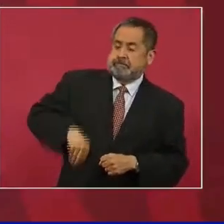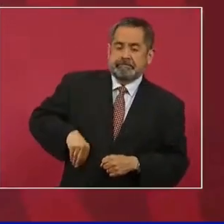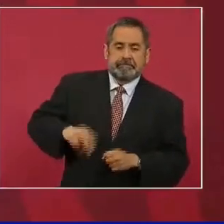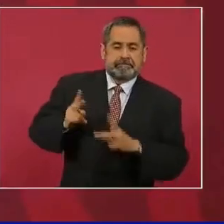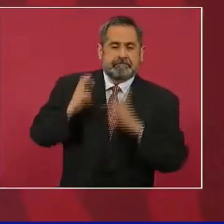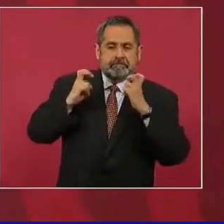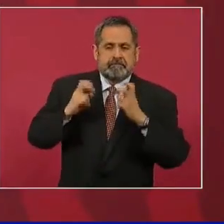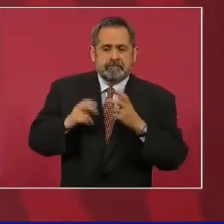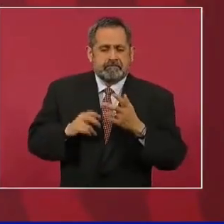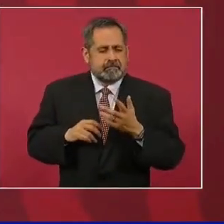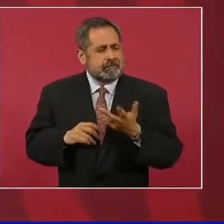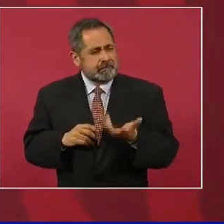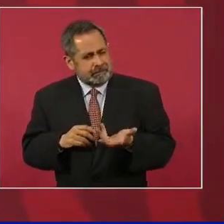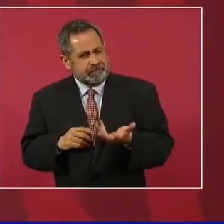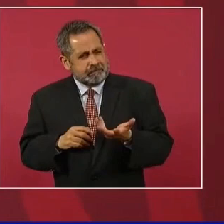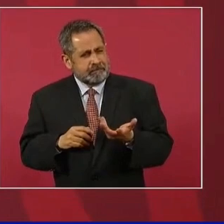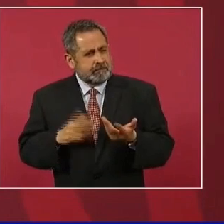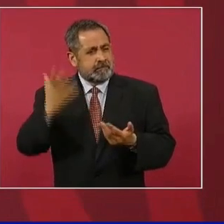dejan